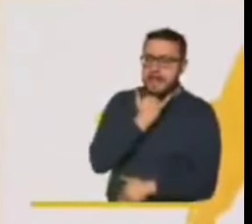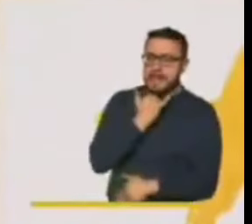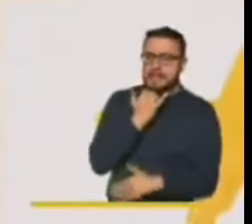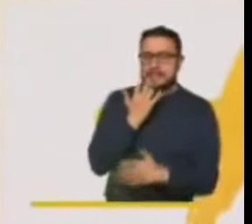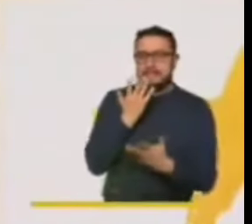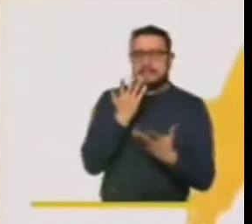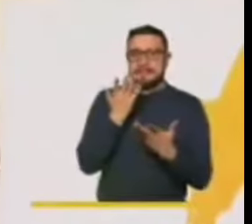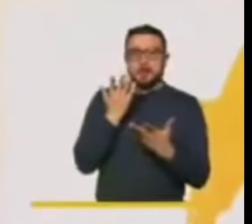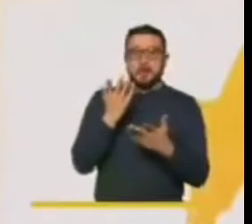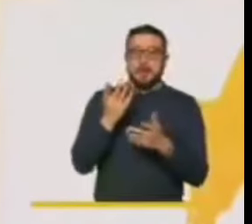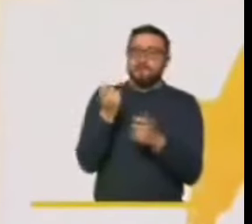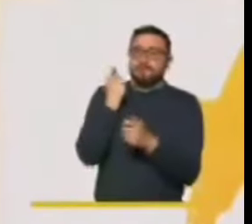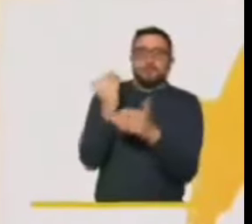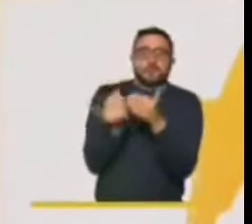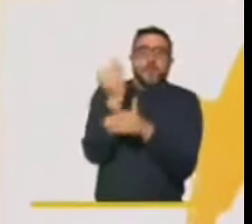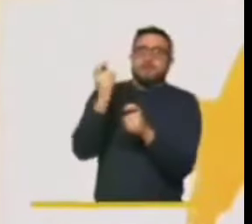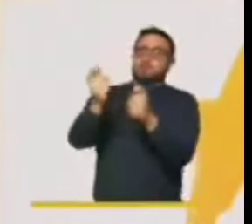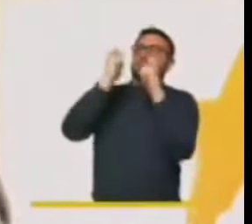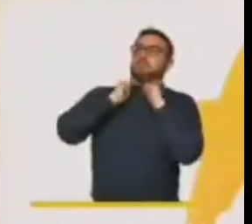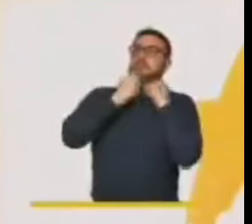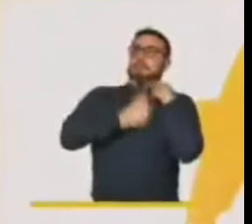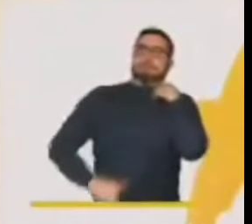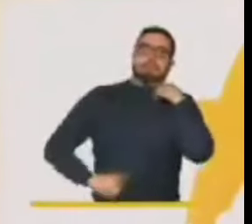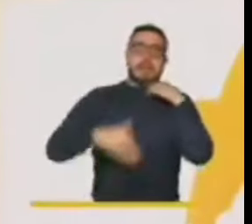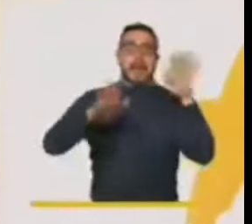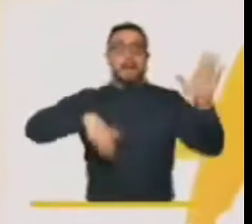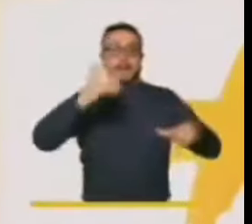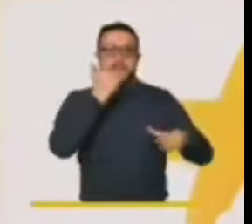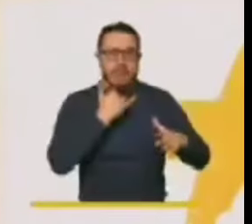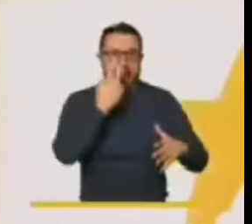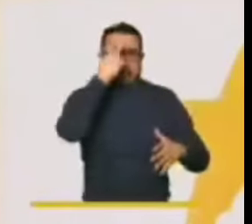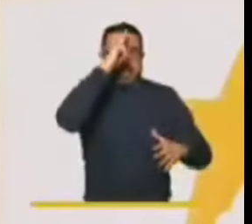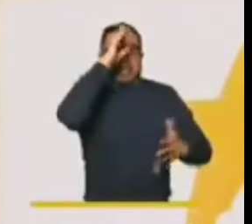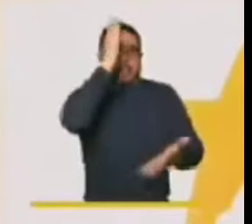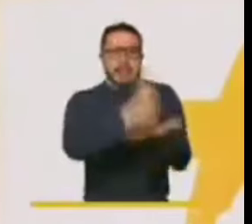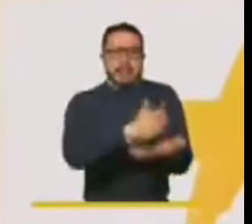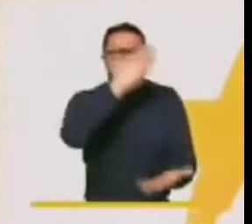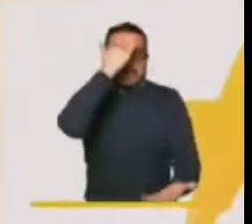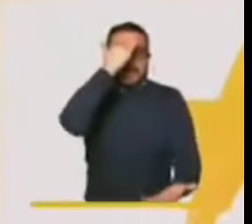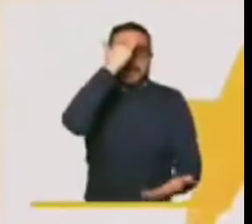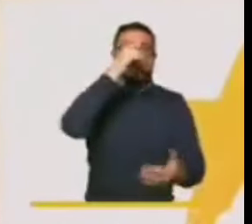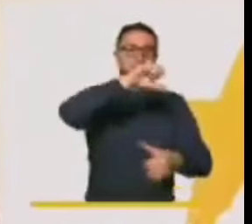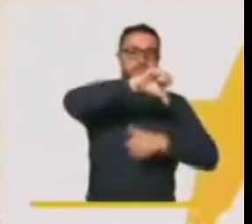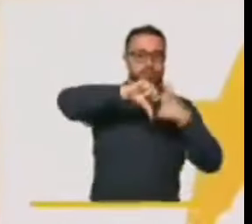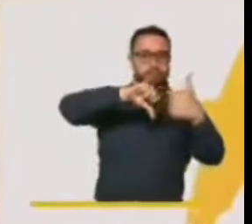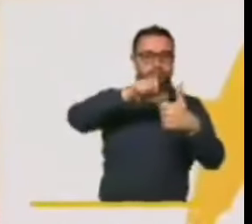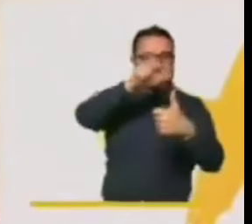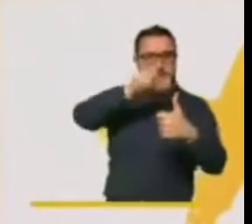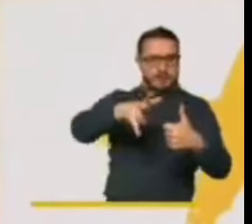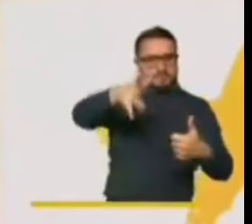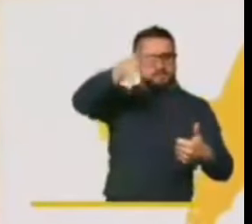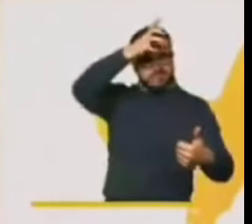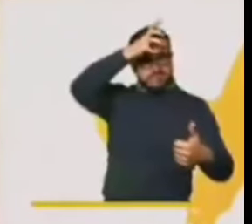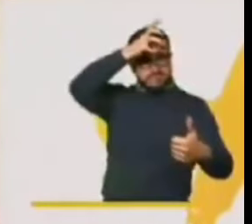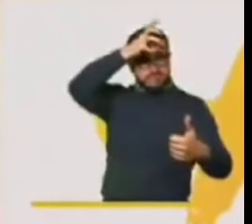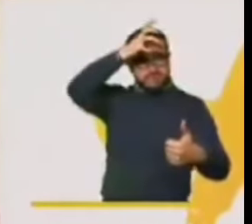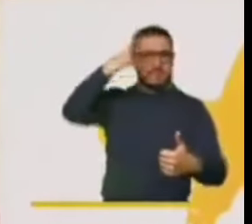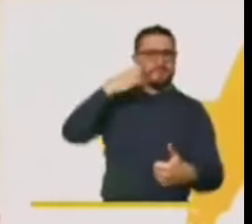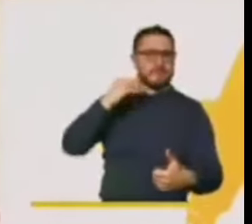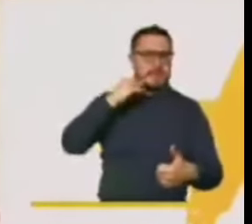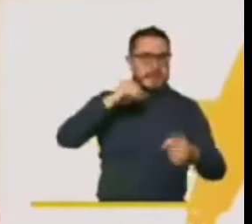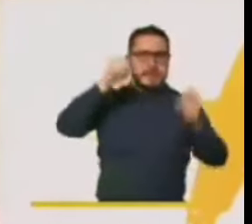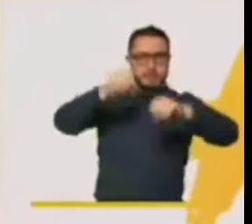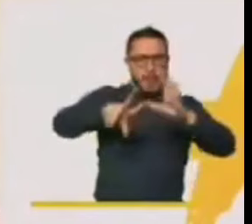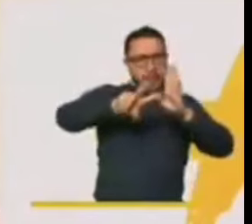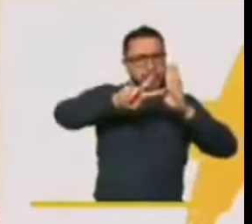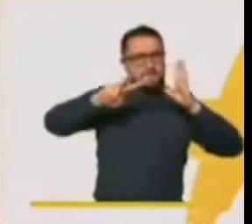por novatos, más sabiamente, más profunda y rápidamente, las